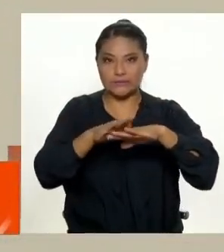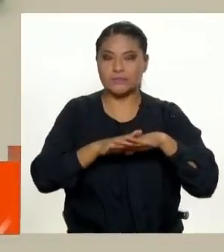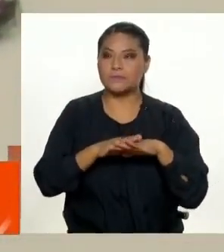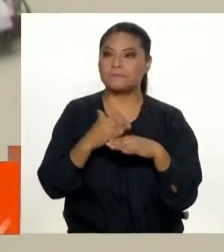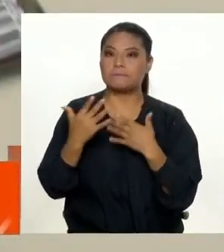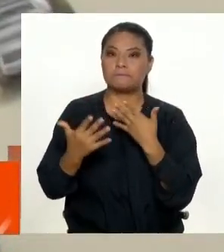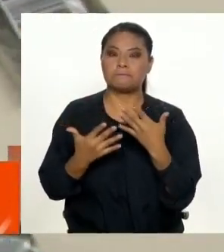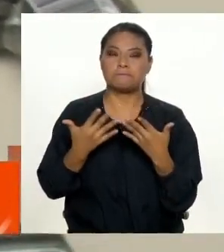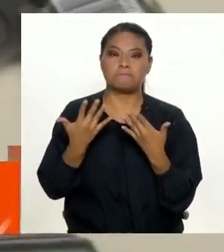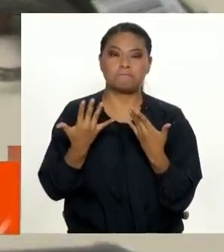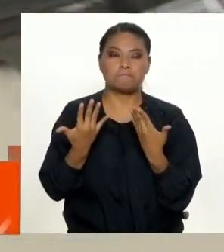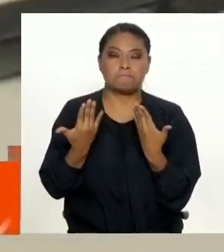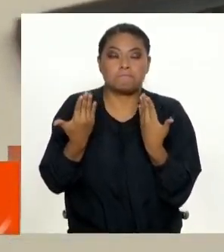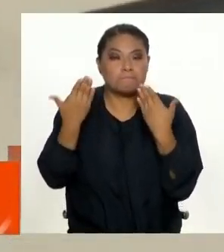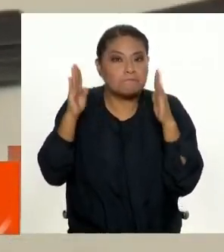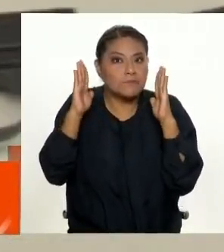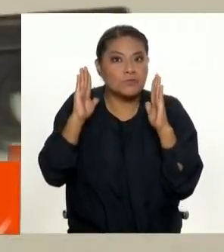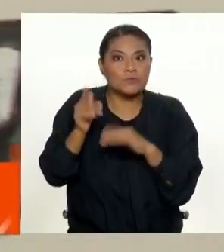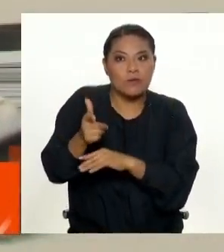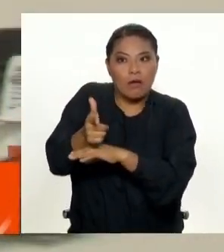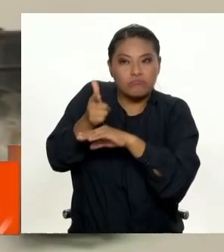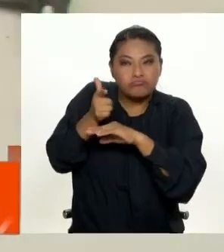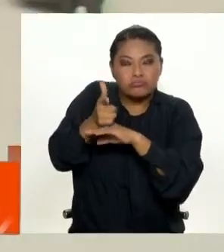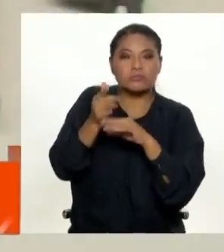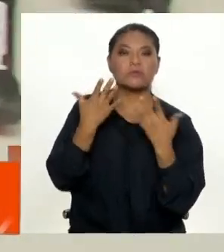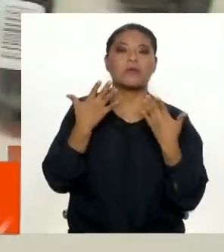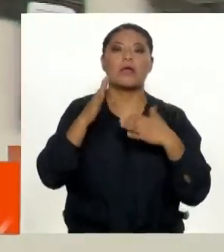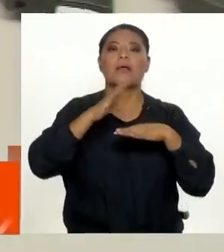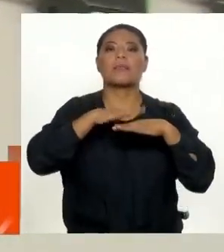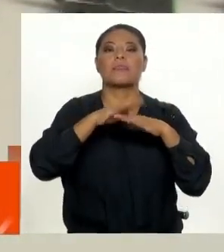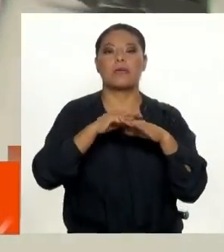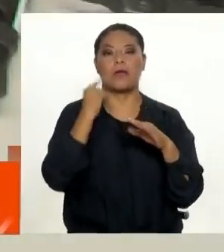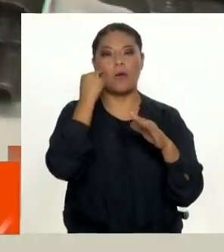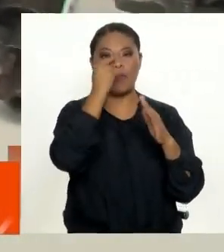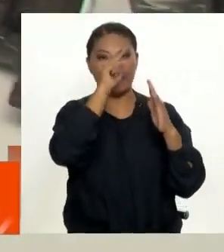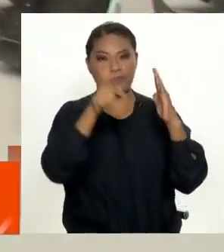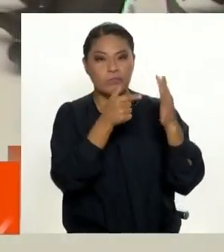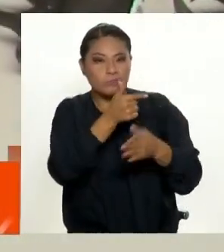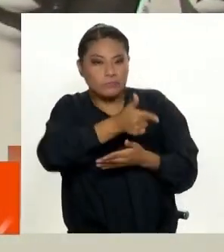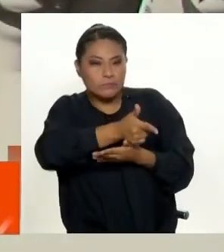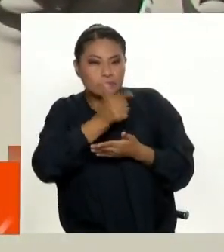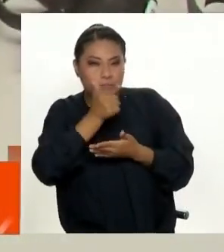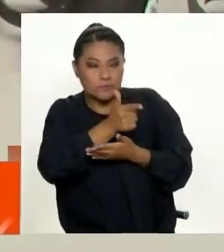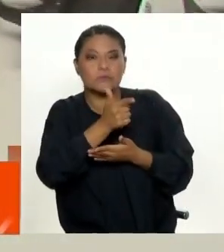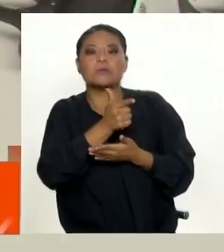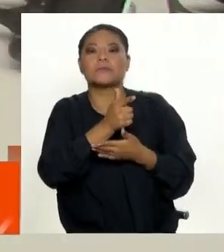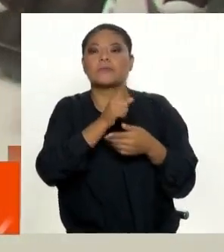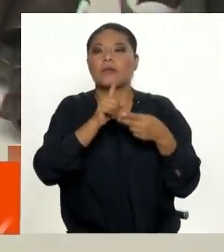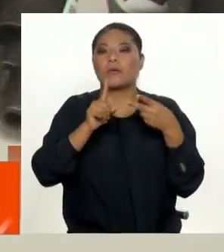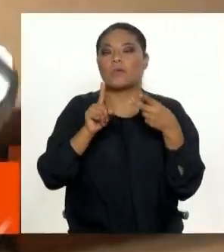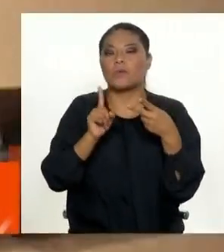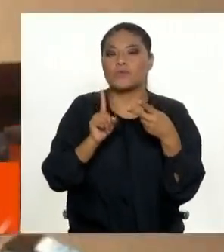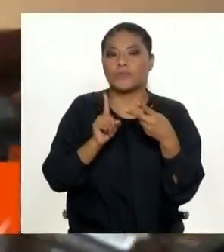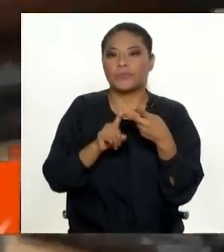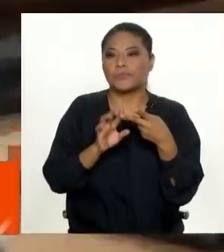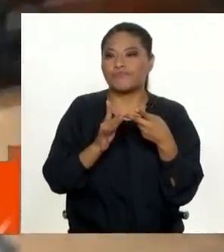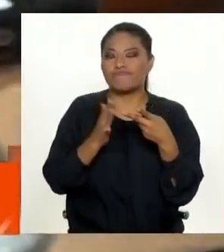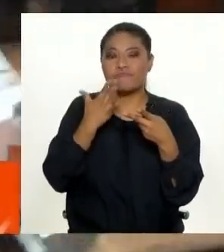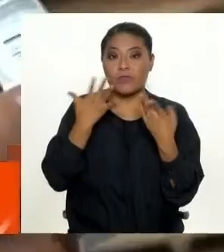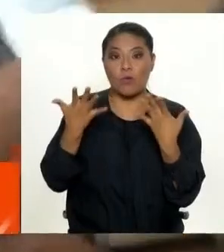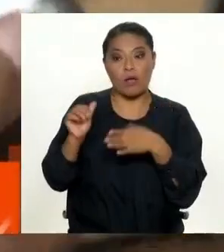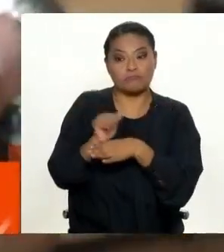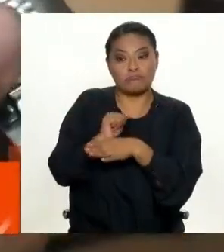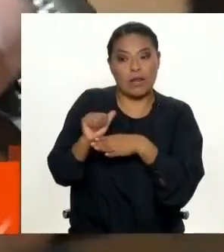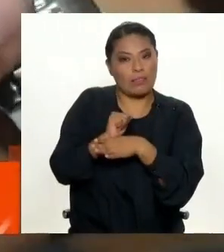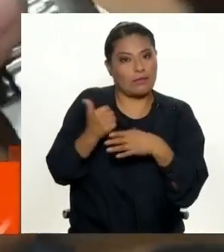que va a exigir ir a un polígono de tiro, hacer compras de la munición necesaria y entrenar hasta que uno sepa bien el